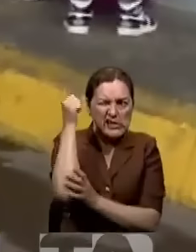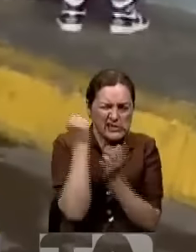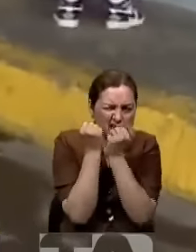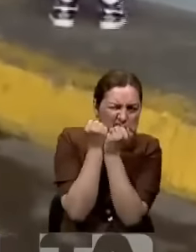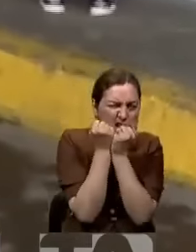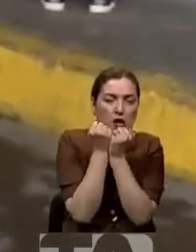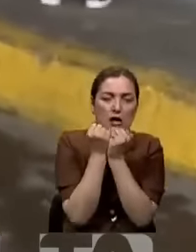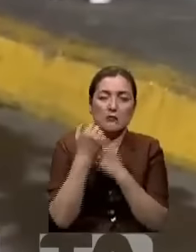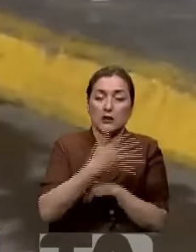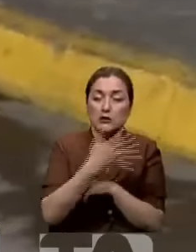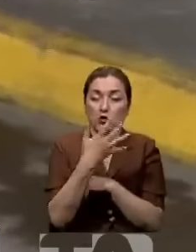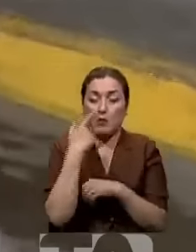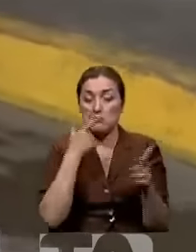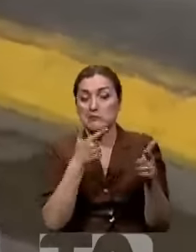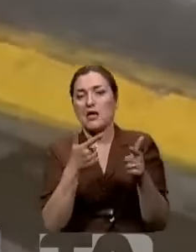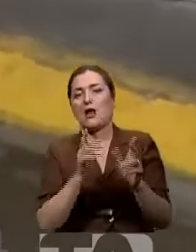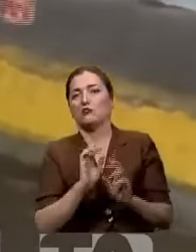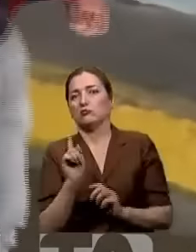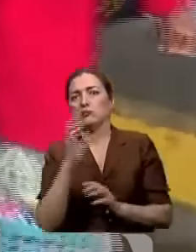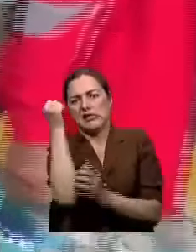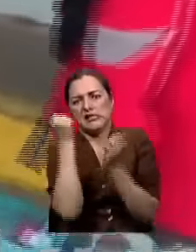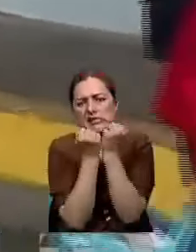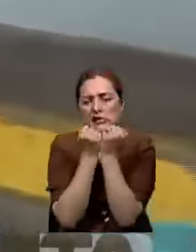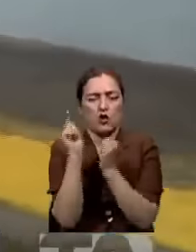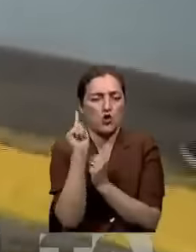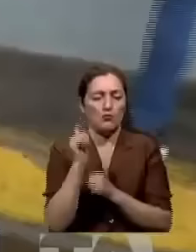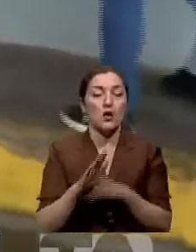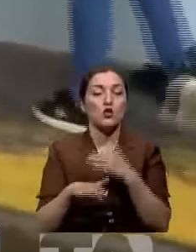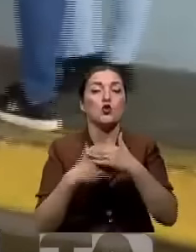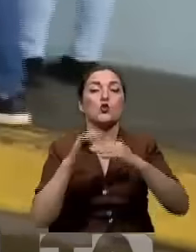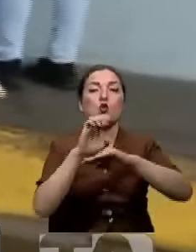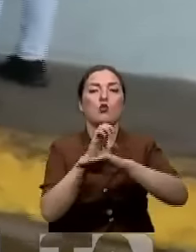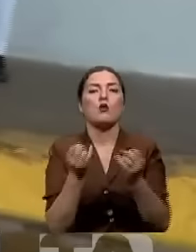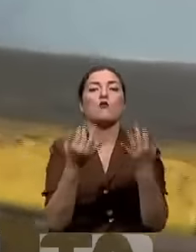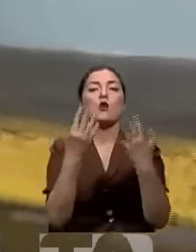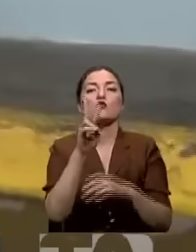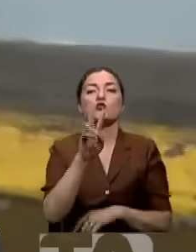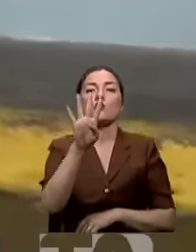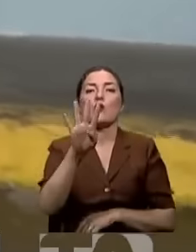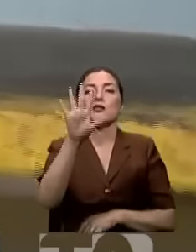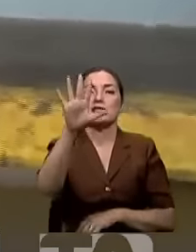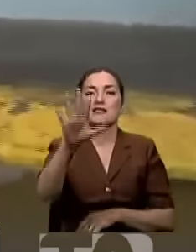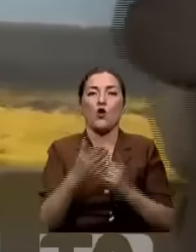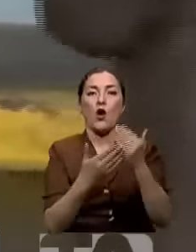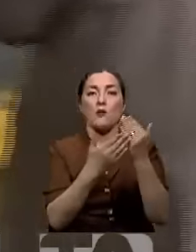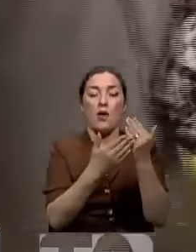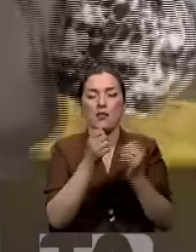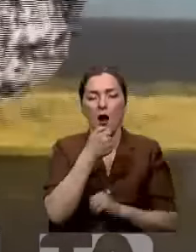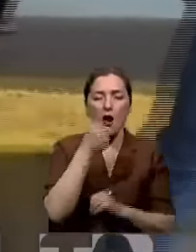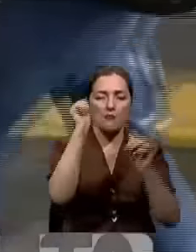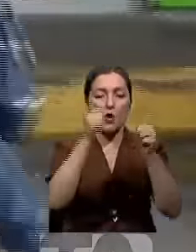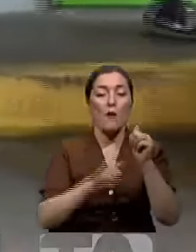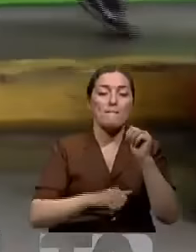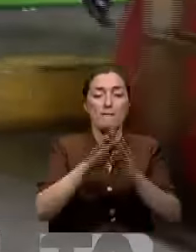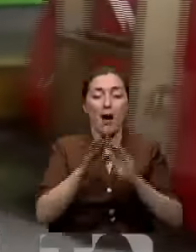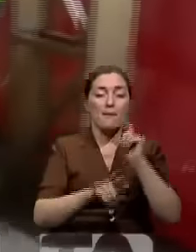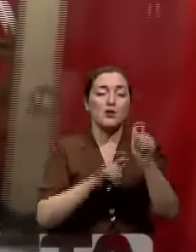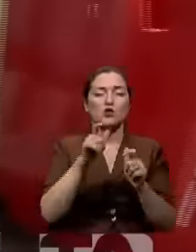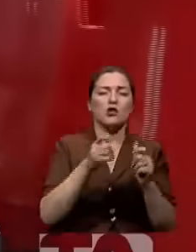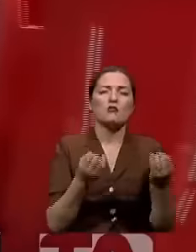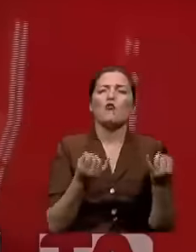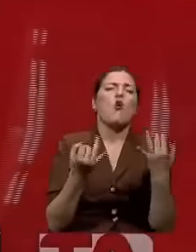próximos 5 días. En todo el territorio nacional habrán 245 eventos y el destino que presenta mayor afluencia